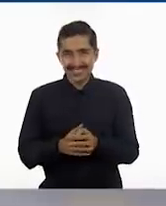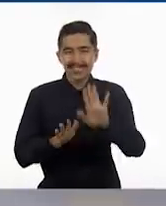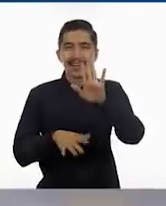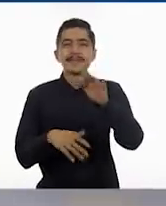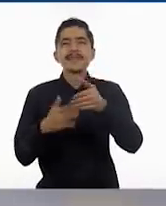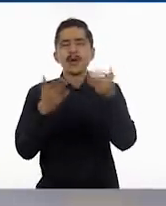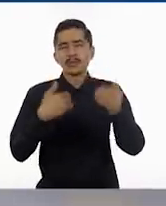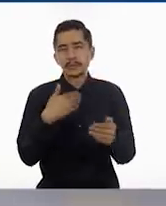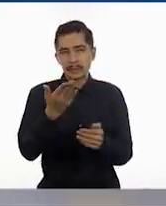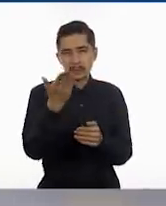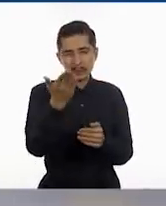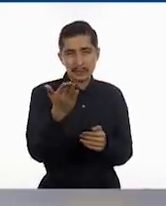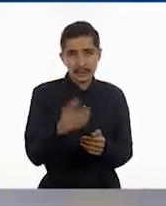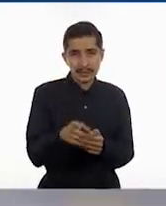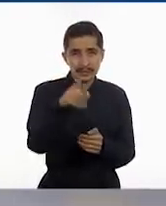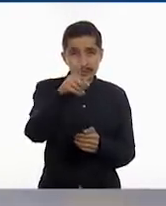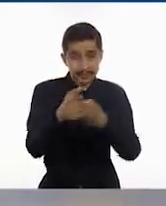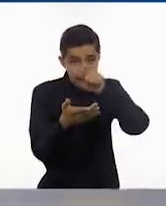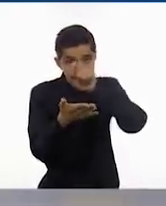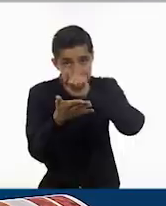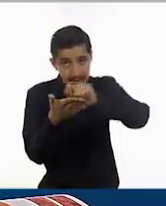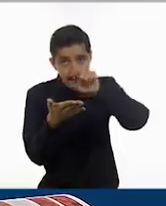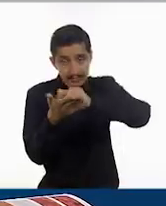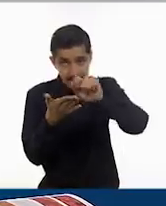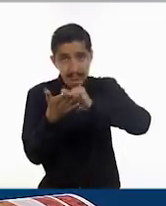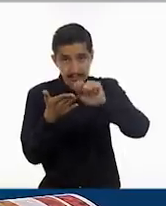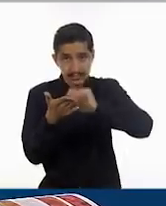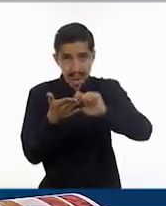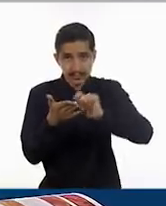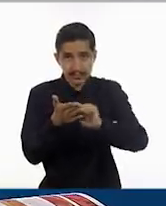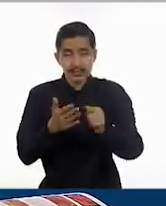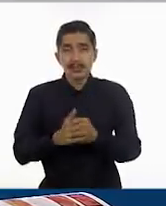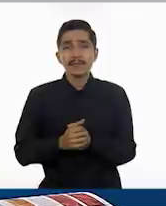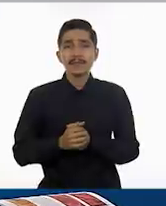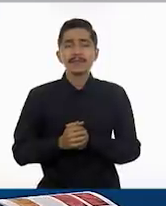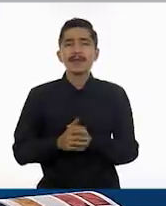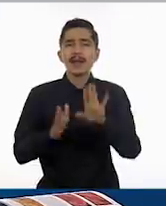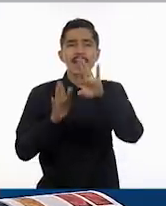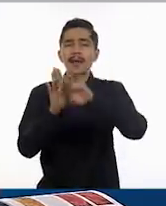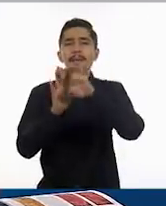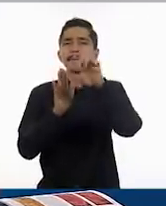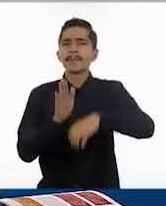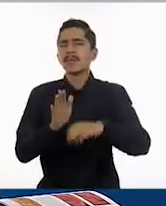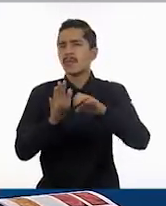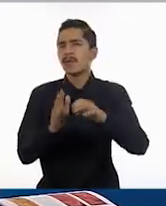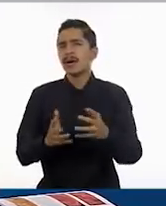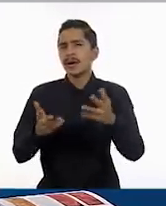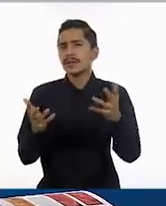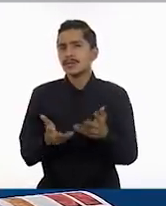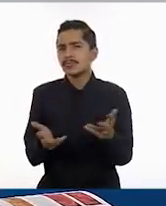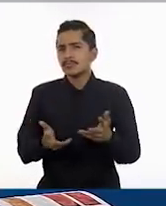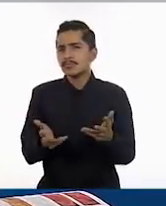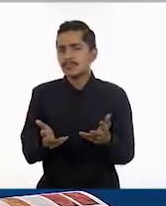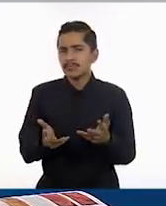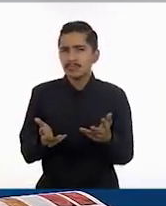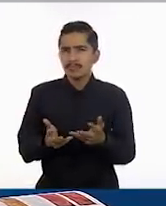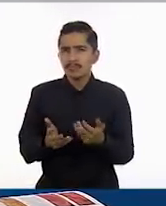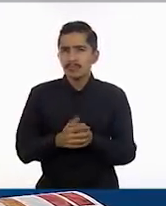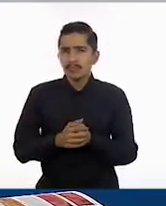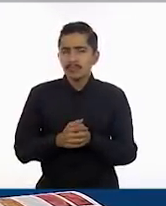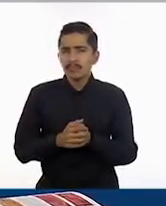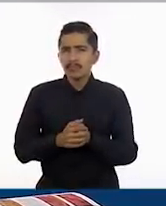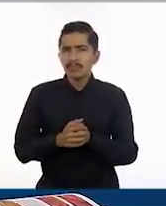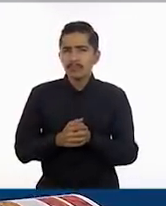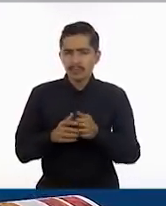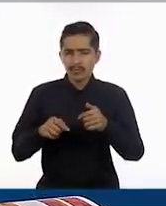favor, que anoten, ¿sí? Por ejemplo, vamos a hacer, ¿qué les parece? Nosotros que aquí